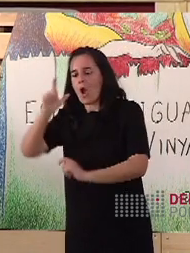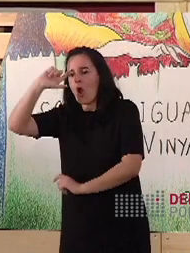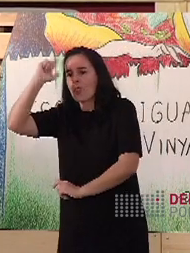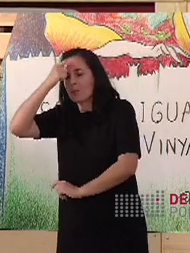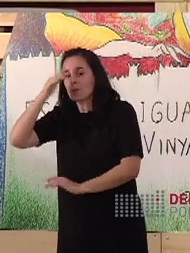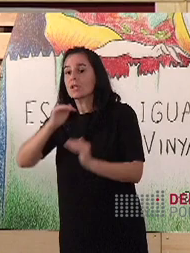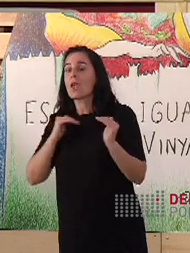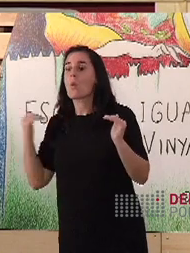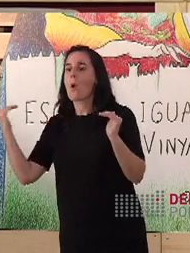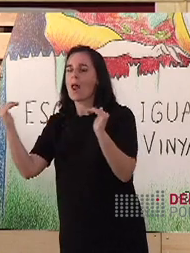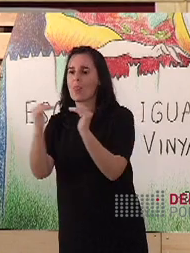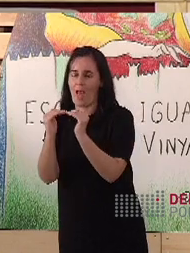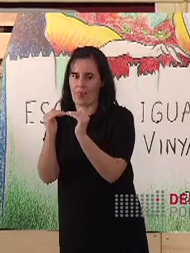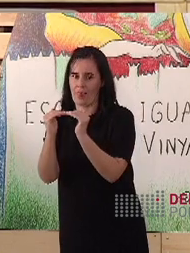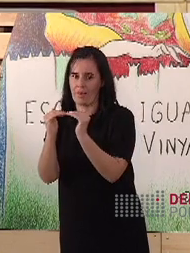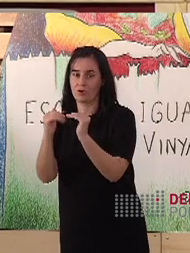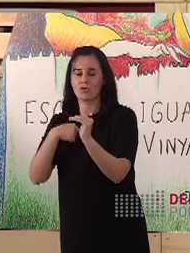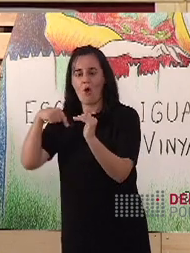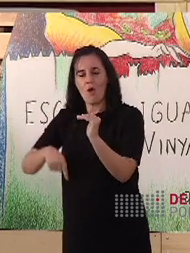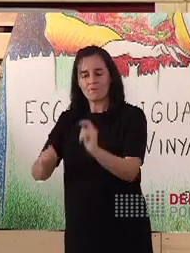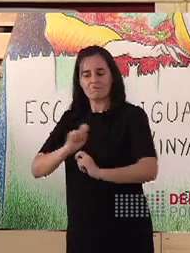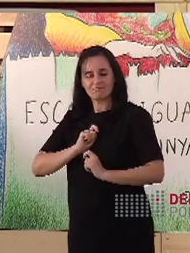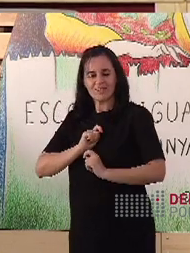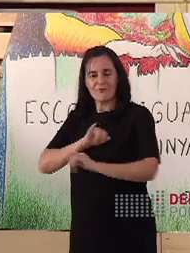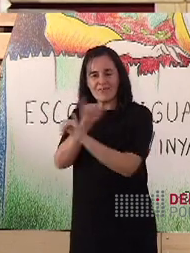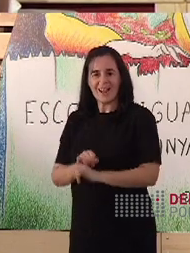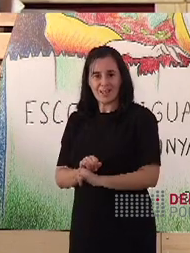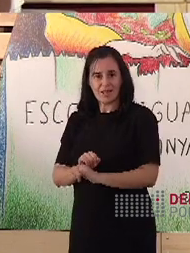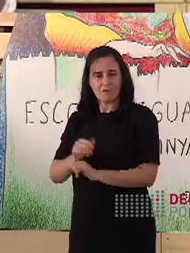da igualdade. Pois eu me sinto xe feliz e optimista. Entón, quero rematar